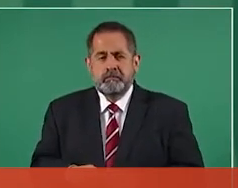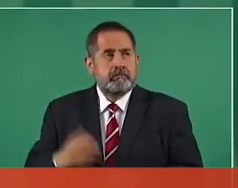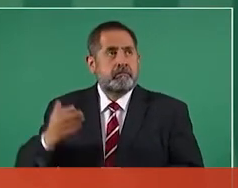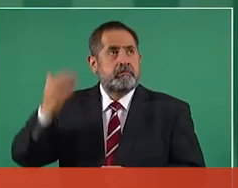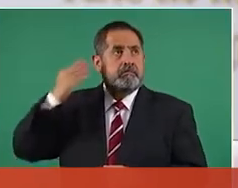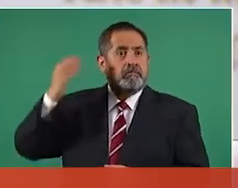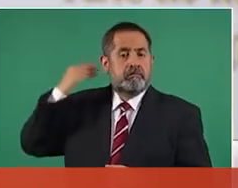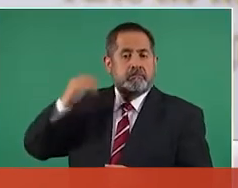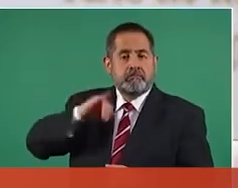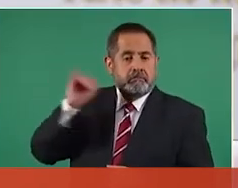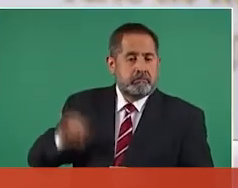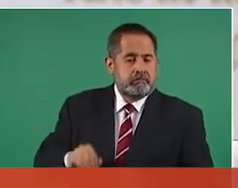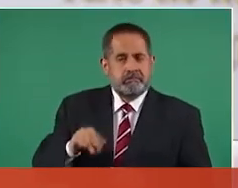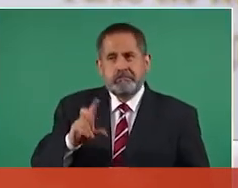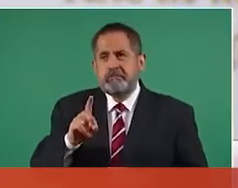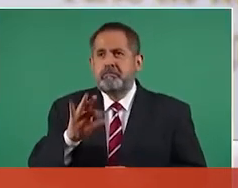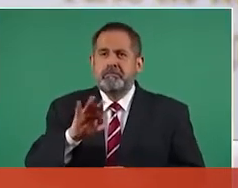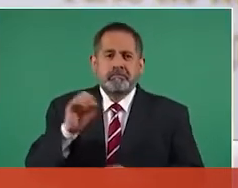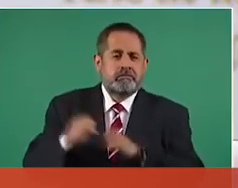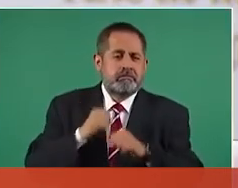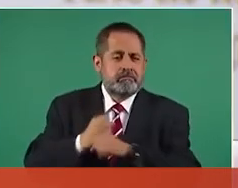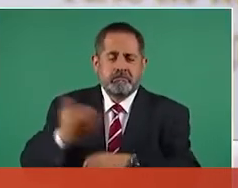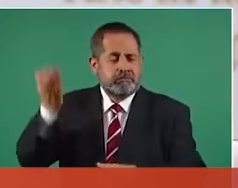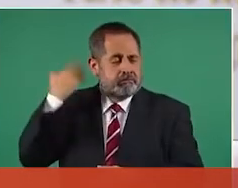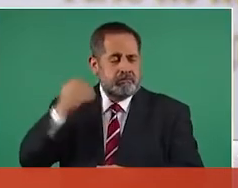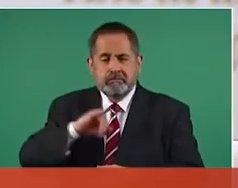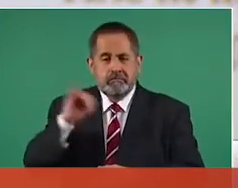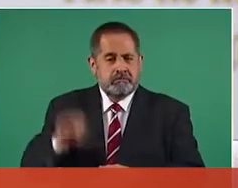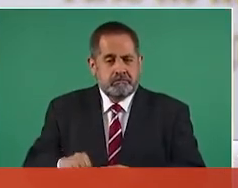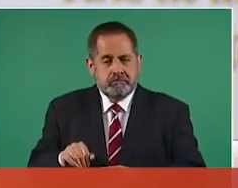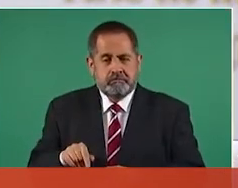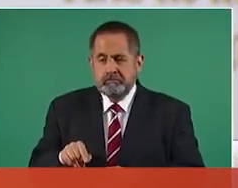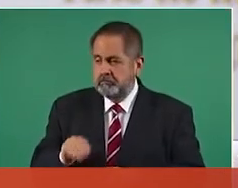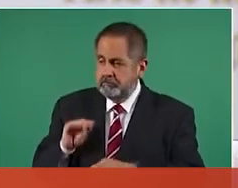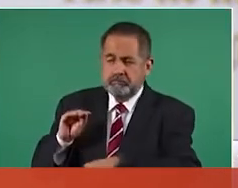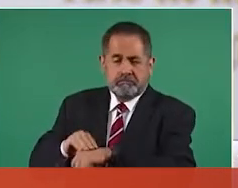nunca en 30, 40 años. Se ha aumentado.